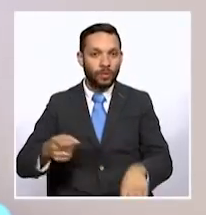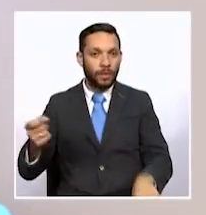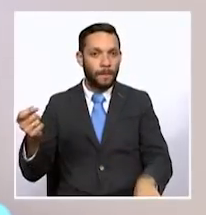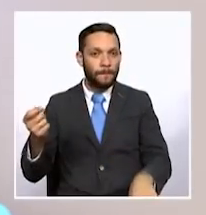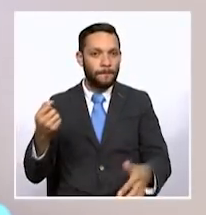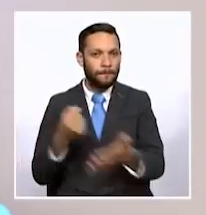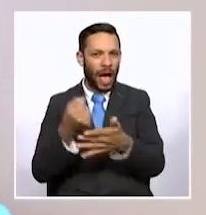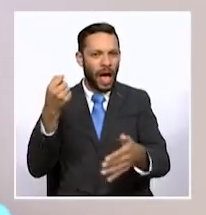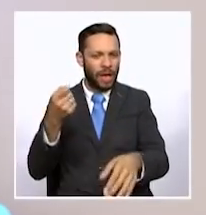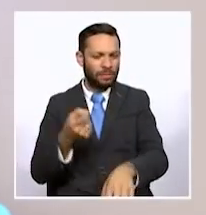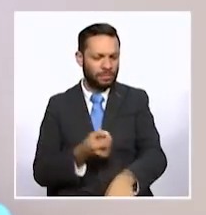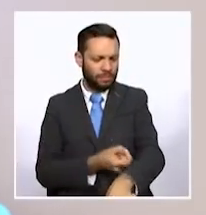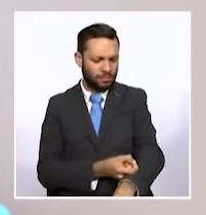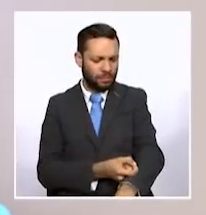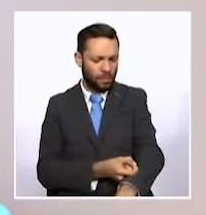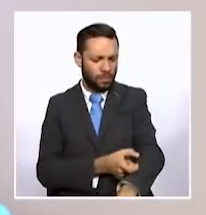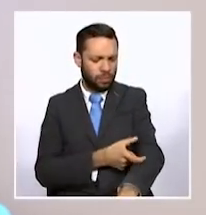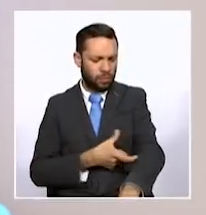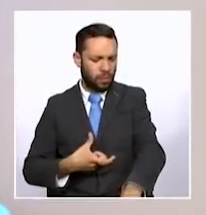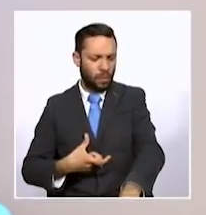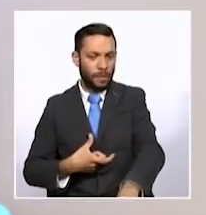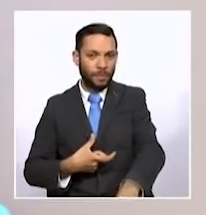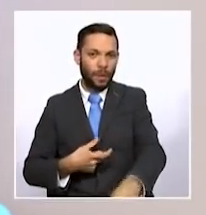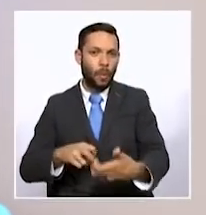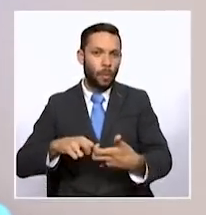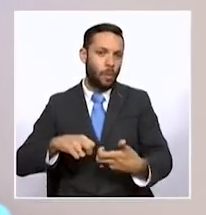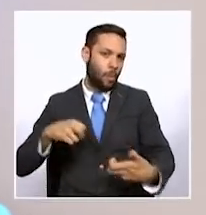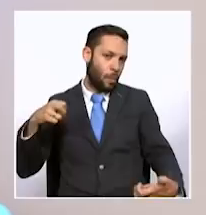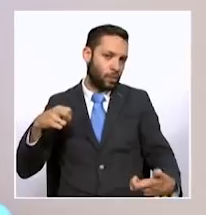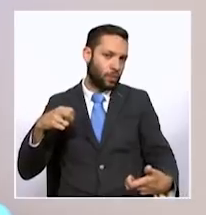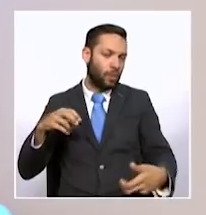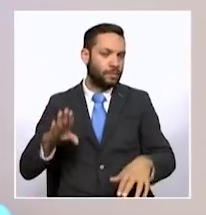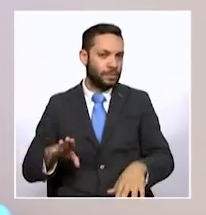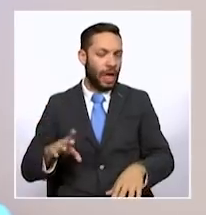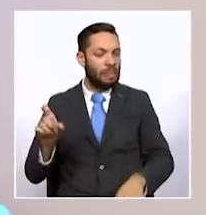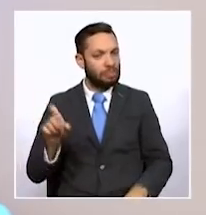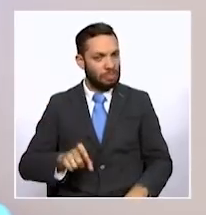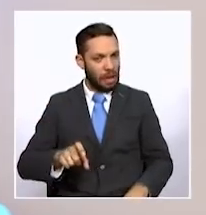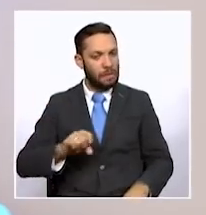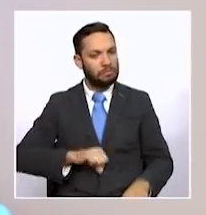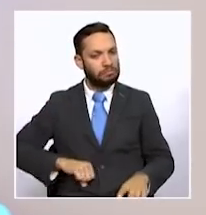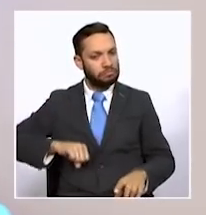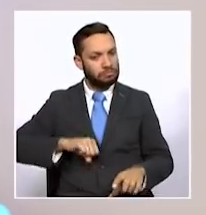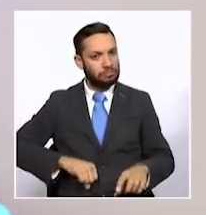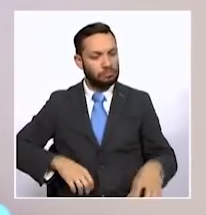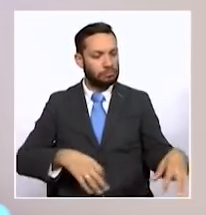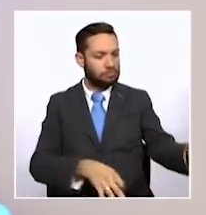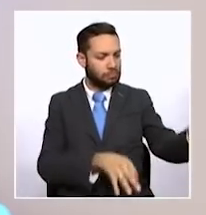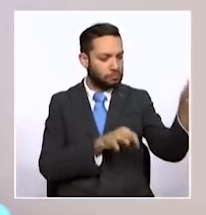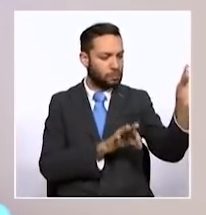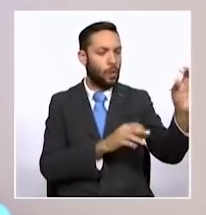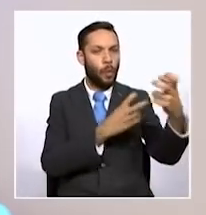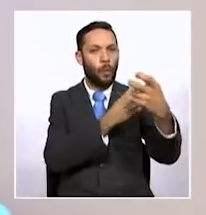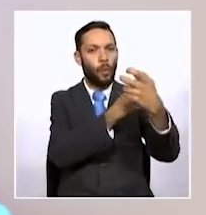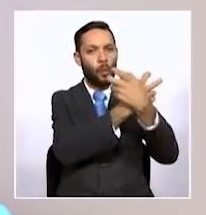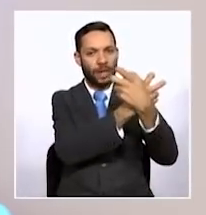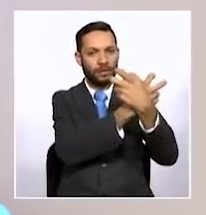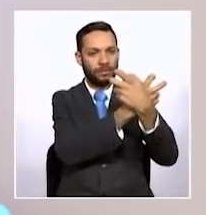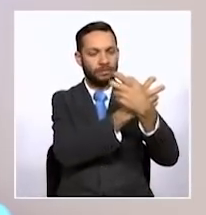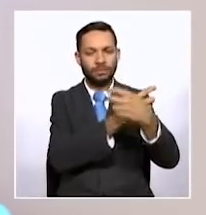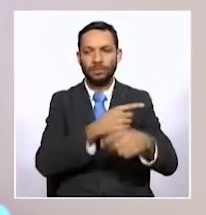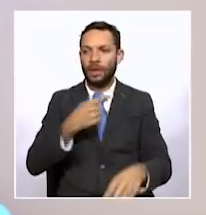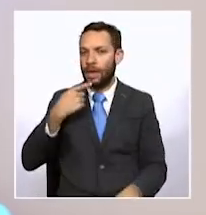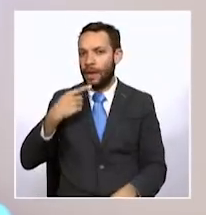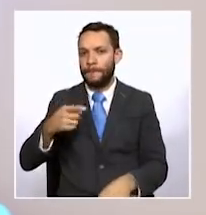dice, pues es muy muscular. Doctor, mándeme una radiografía. Entonces no se las mandan. Y ustedes se ponen bravos con el médico, pero mire